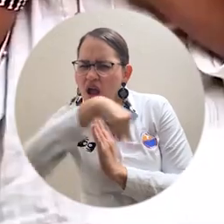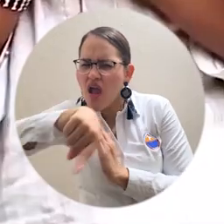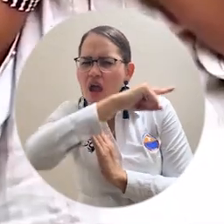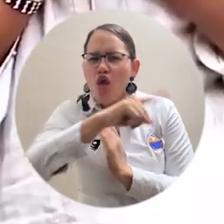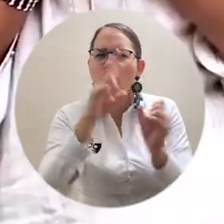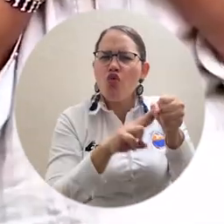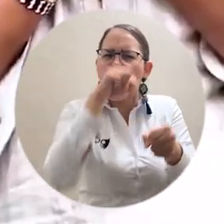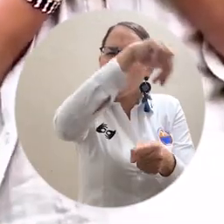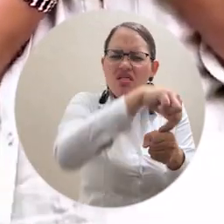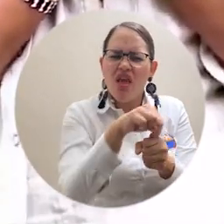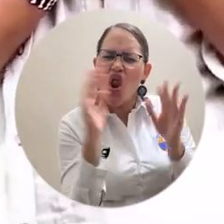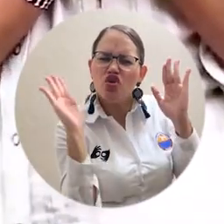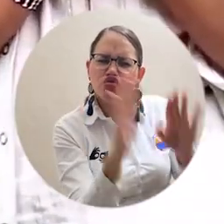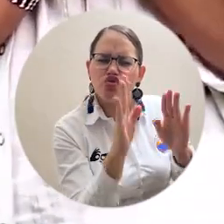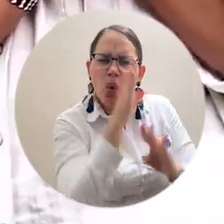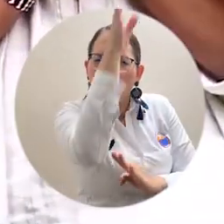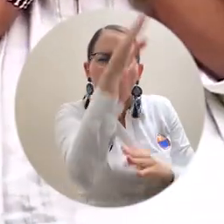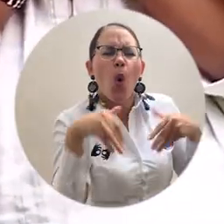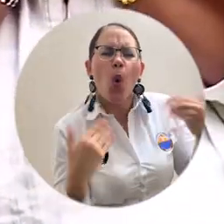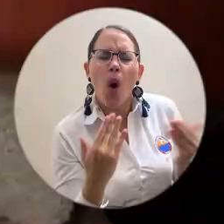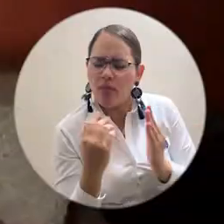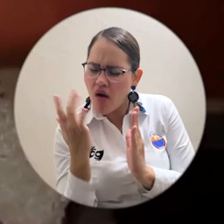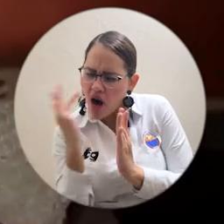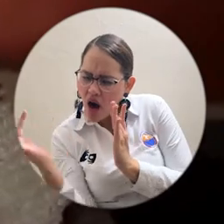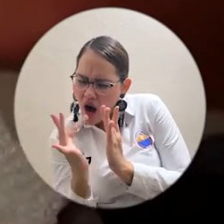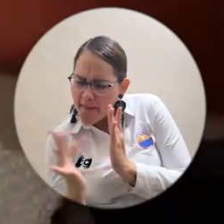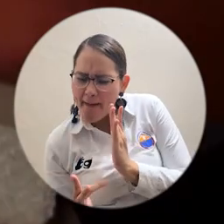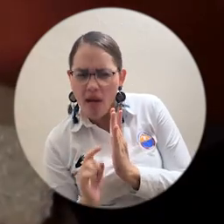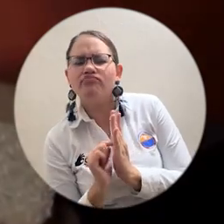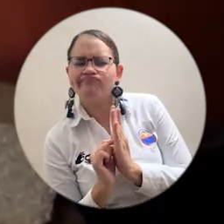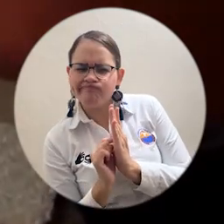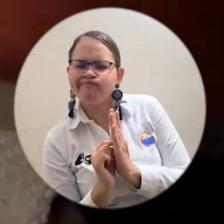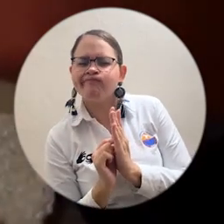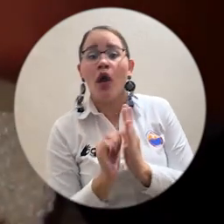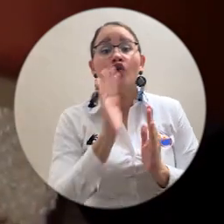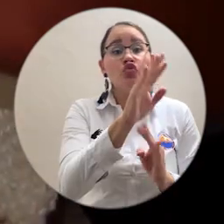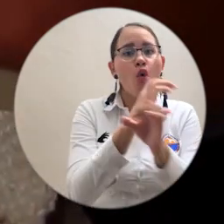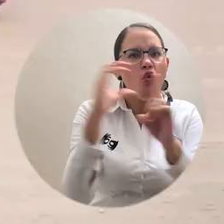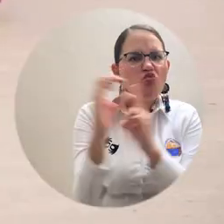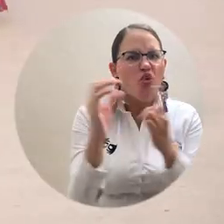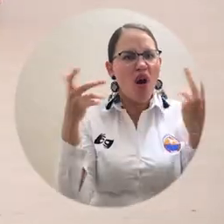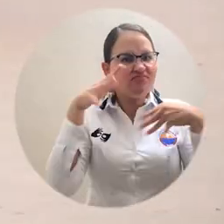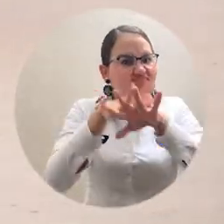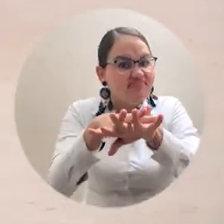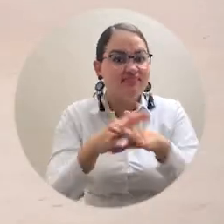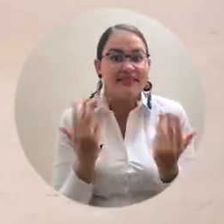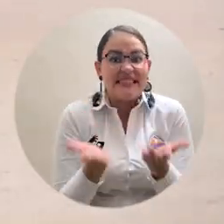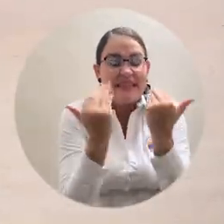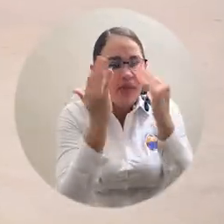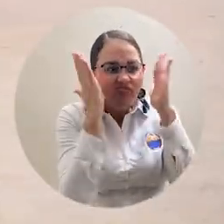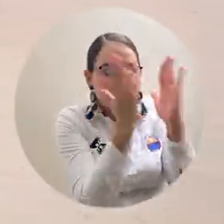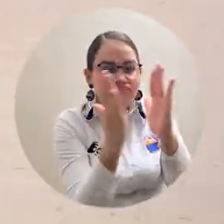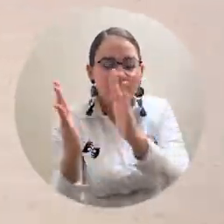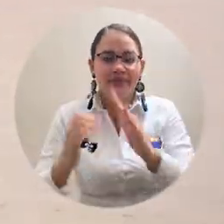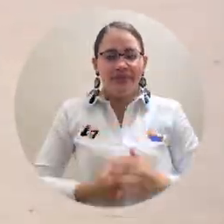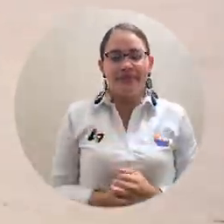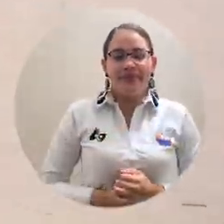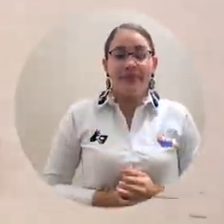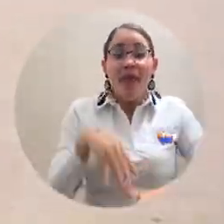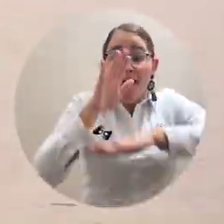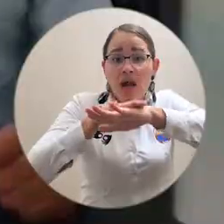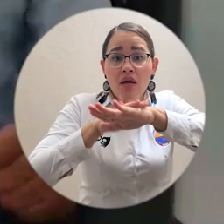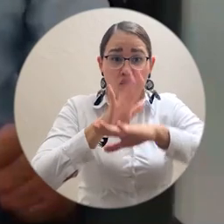indígenas basado en el sistema educativo indígena propio, sobre lo que es la interculturalidad y el